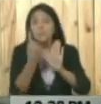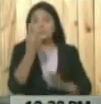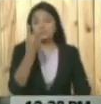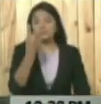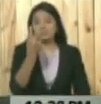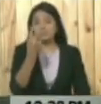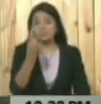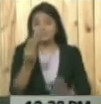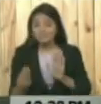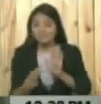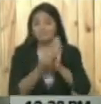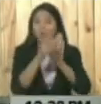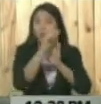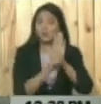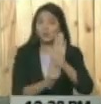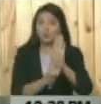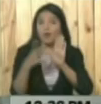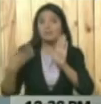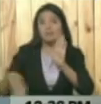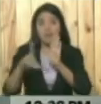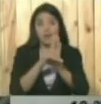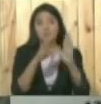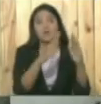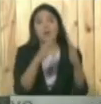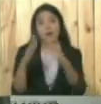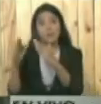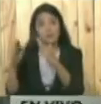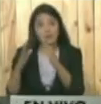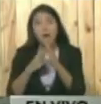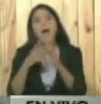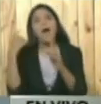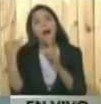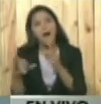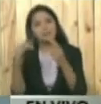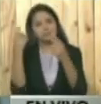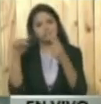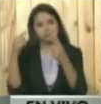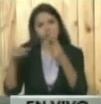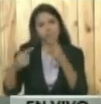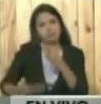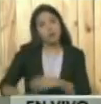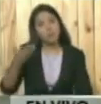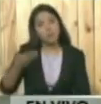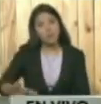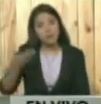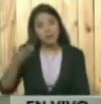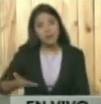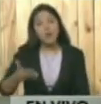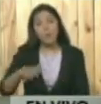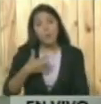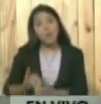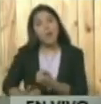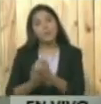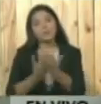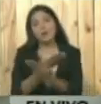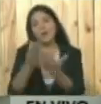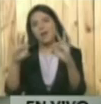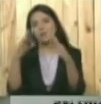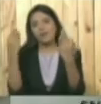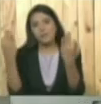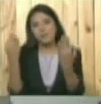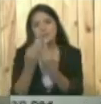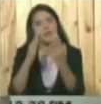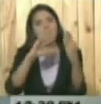con rango constitucional del derecho a la vivienda y se establecen los elementos fundamentales para apoyar a las familias y a